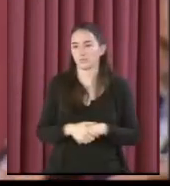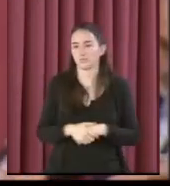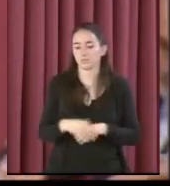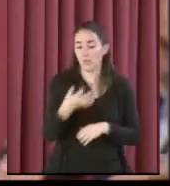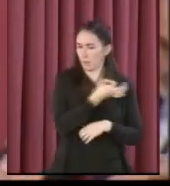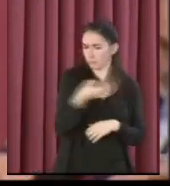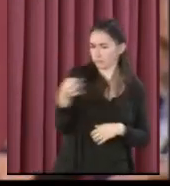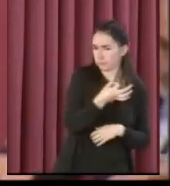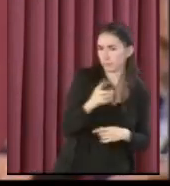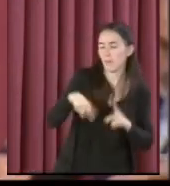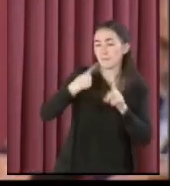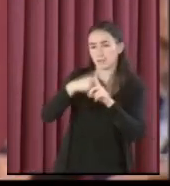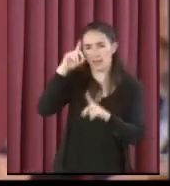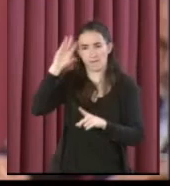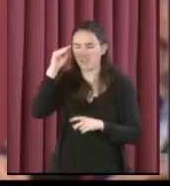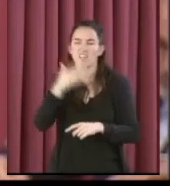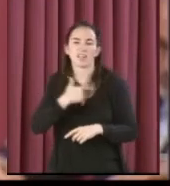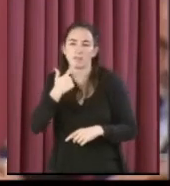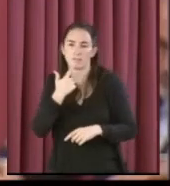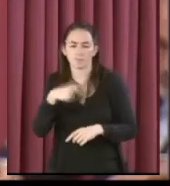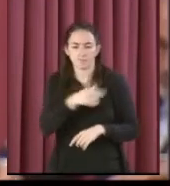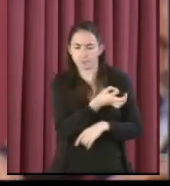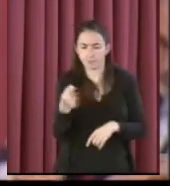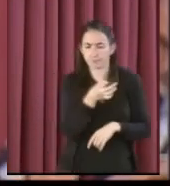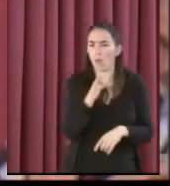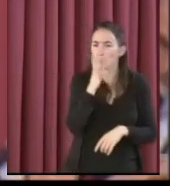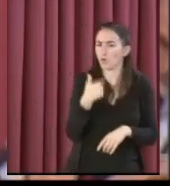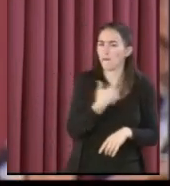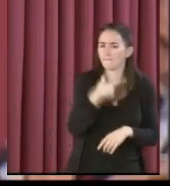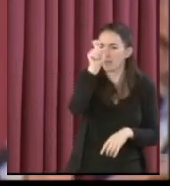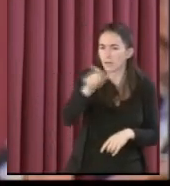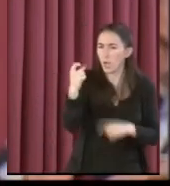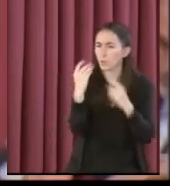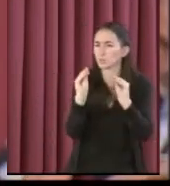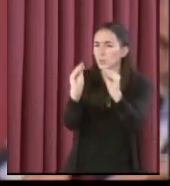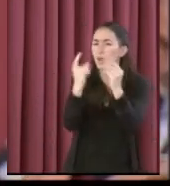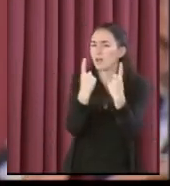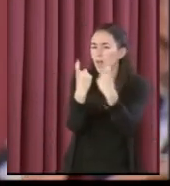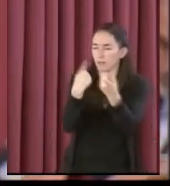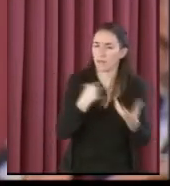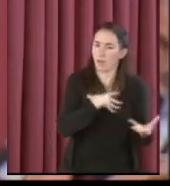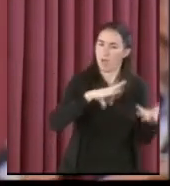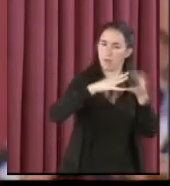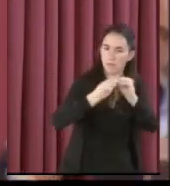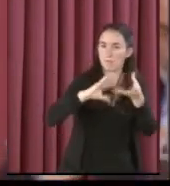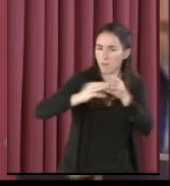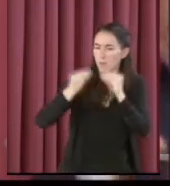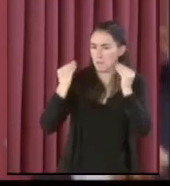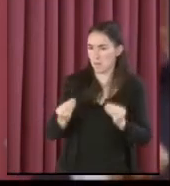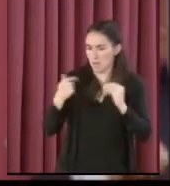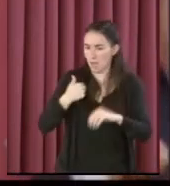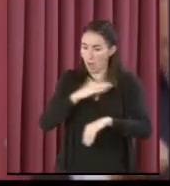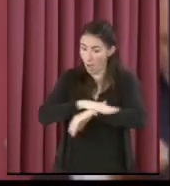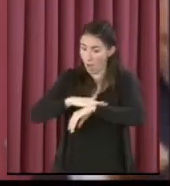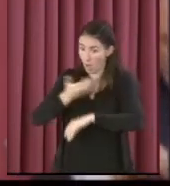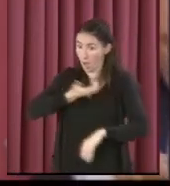inteligencia. Queremos una ciudad eficiente que responde a las necesidades de los ciudadanos a través de una administración eficaz y unos servicios que permanecen